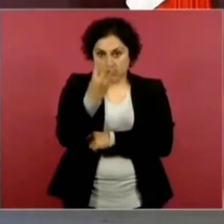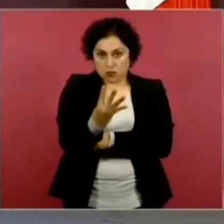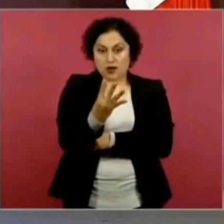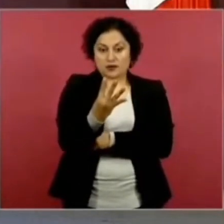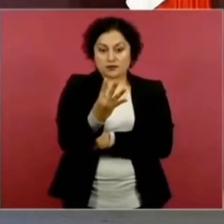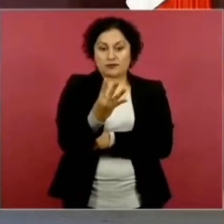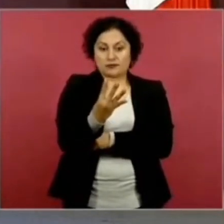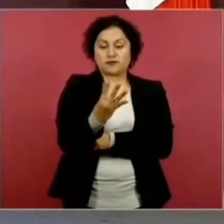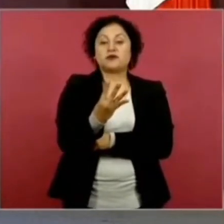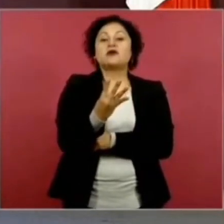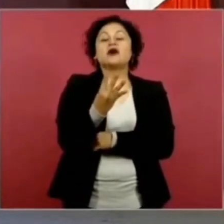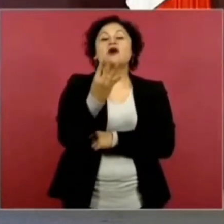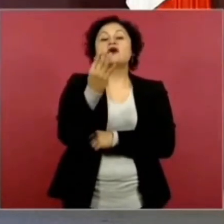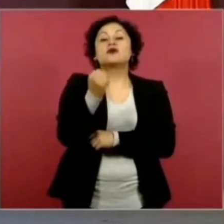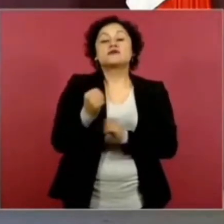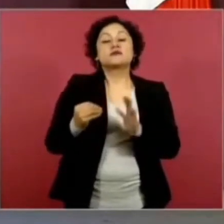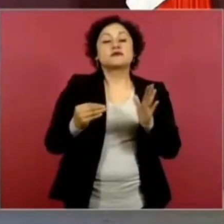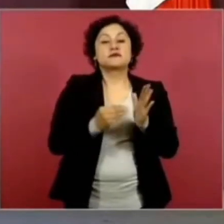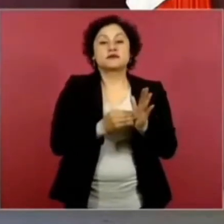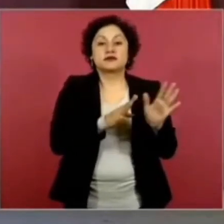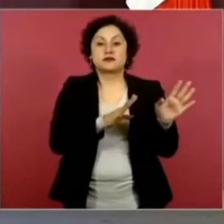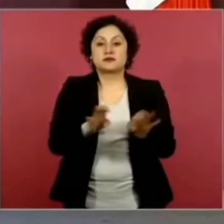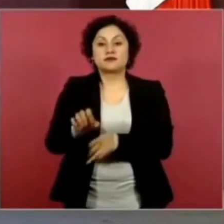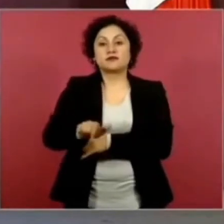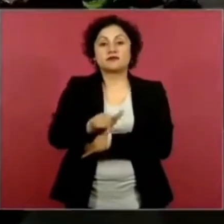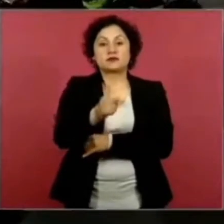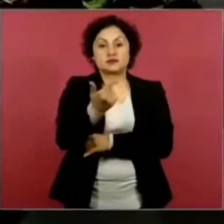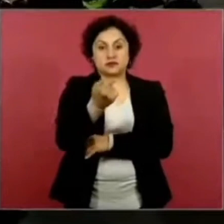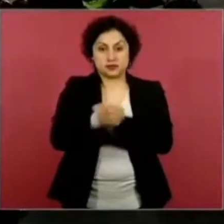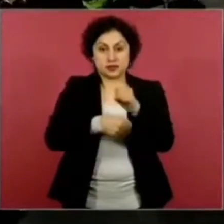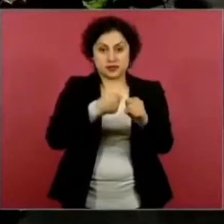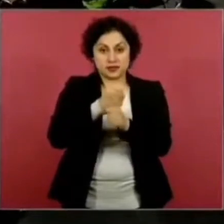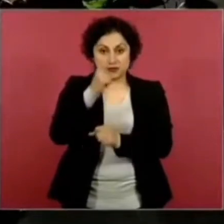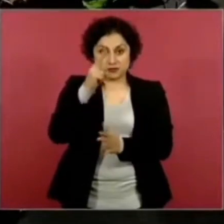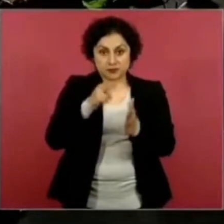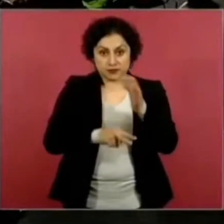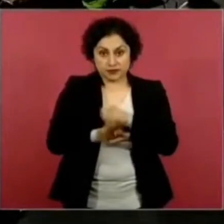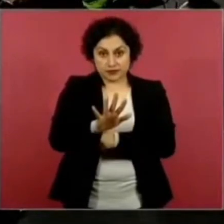9,912 en el 2005 y